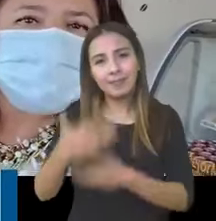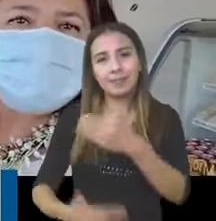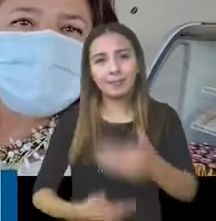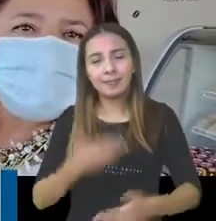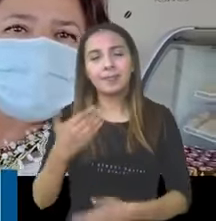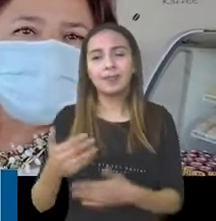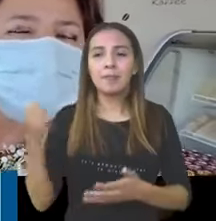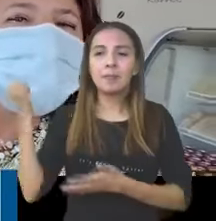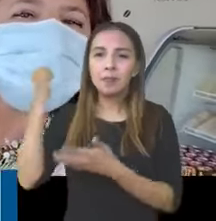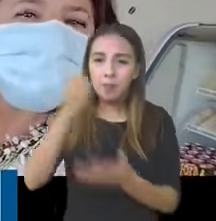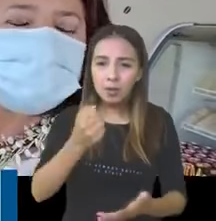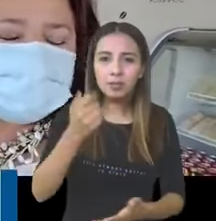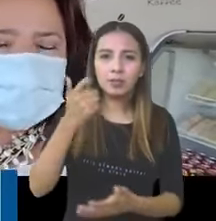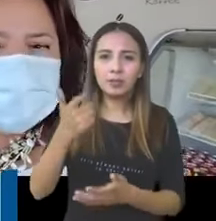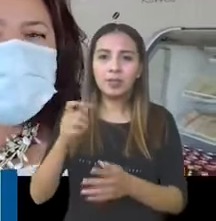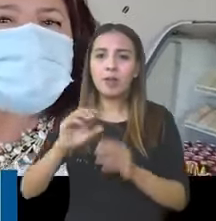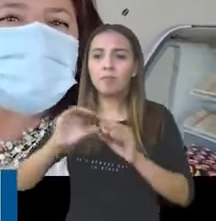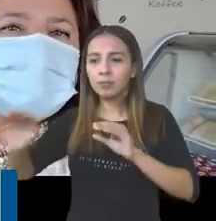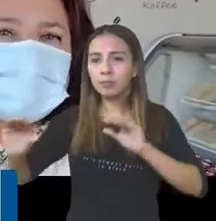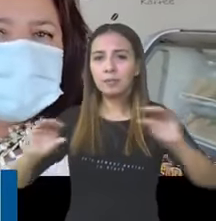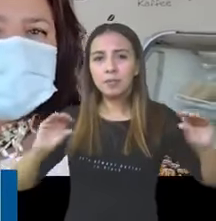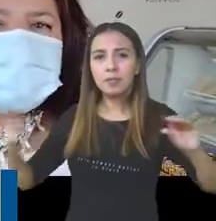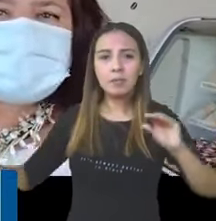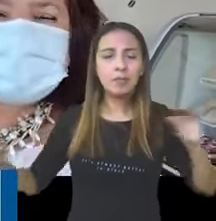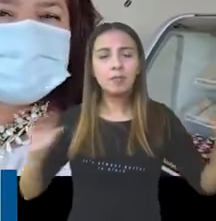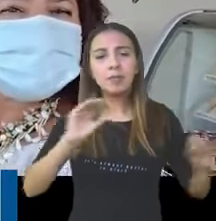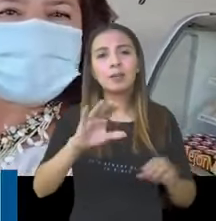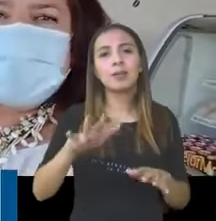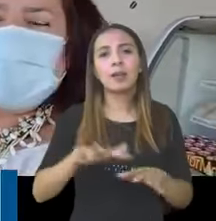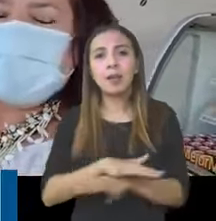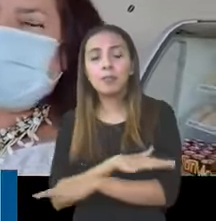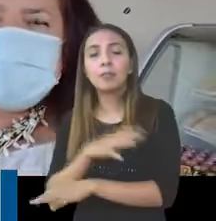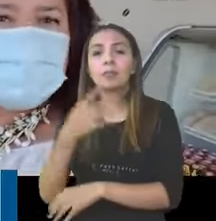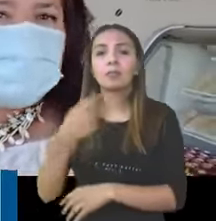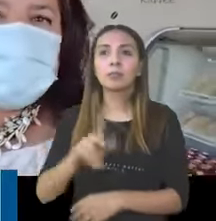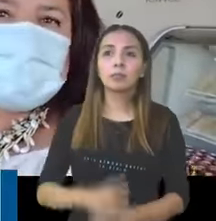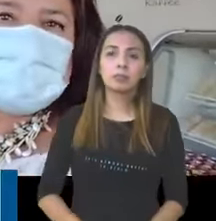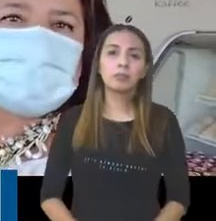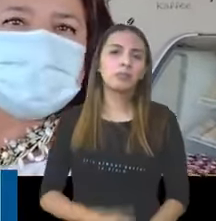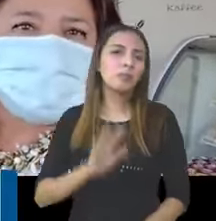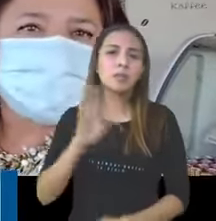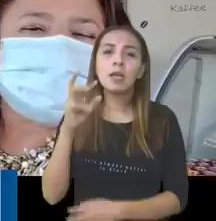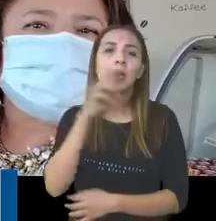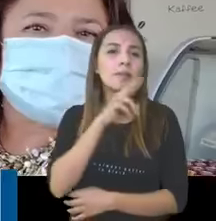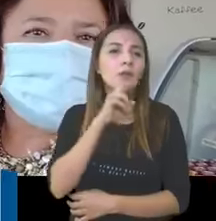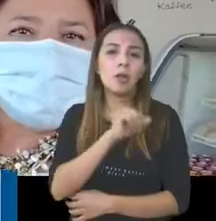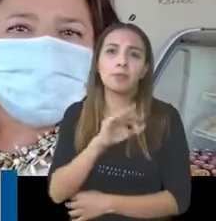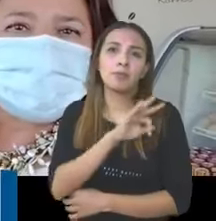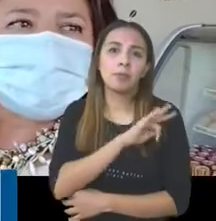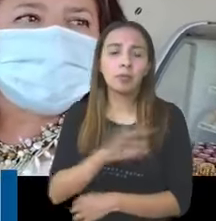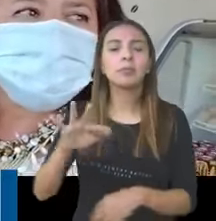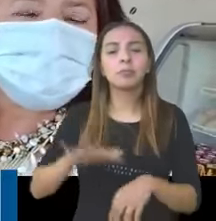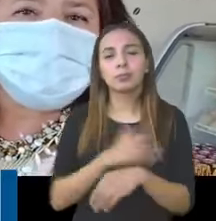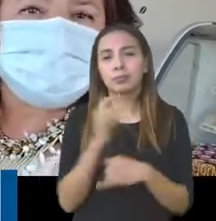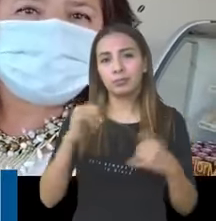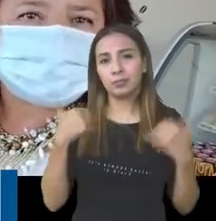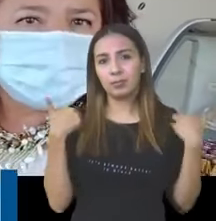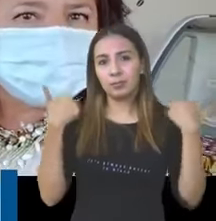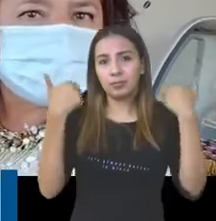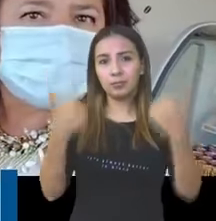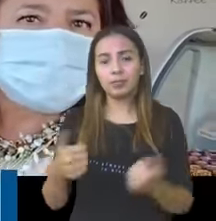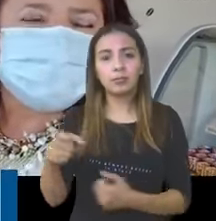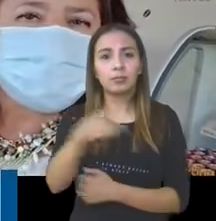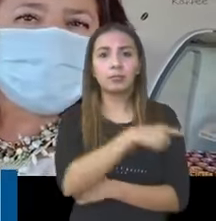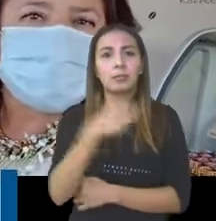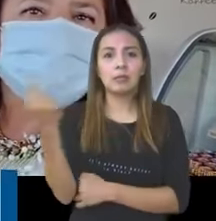presupuesto, de partidas o de cambios, pero igual... Será lo más rápido que podamos, porque entendemos que esto lo